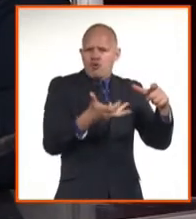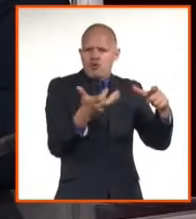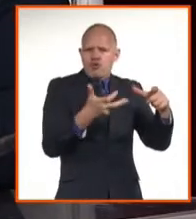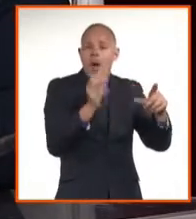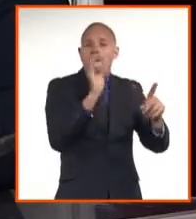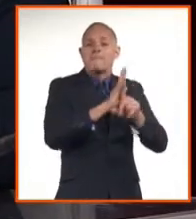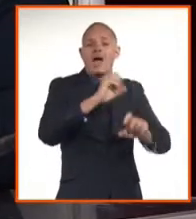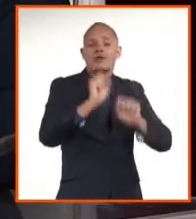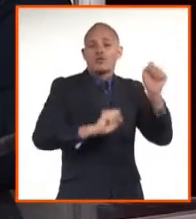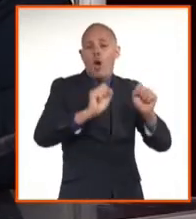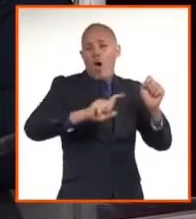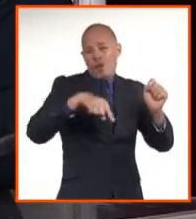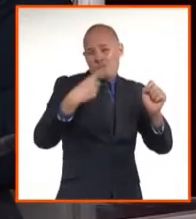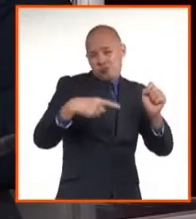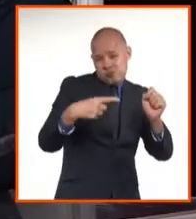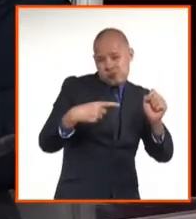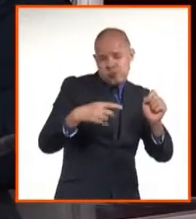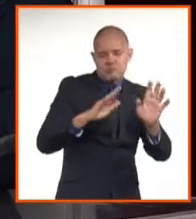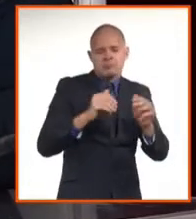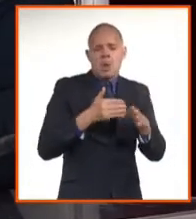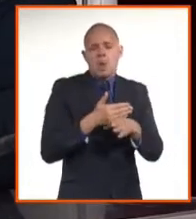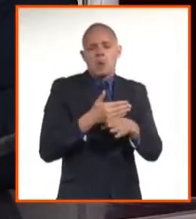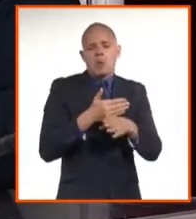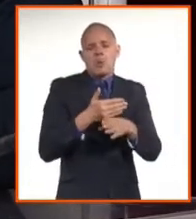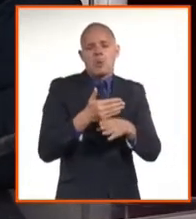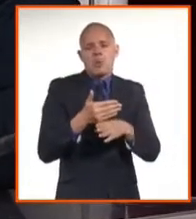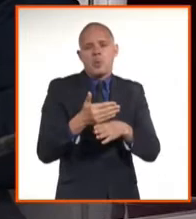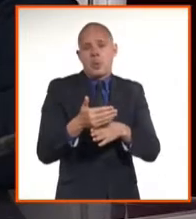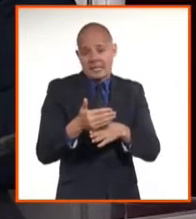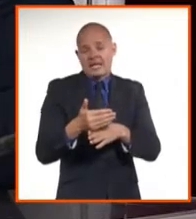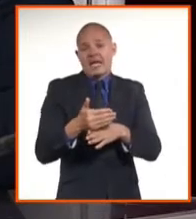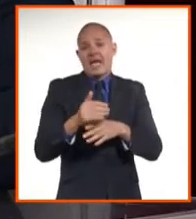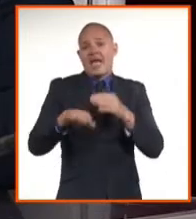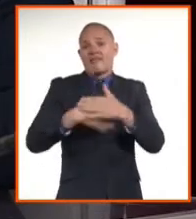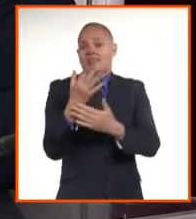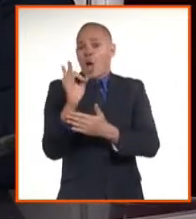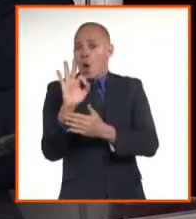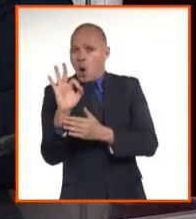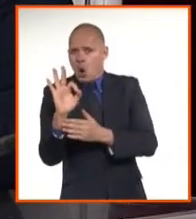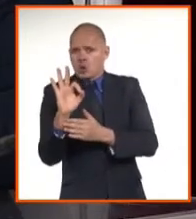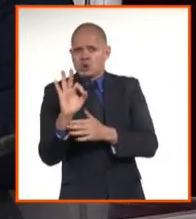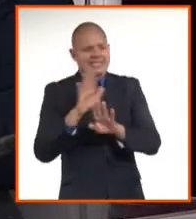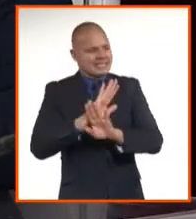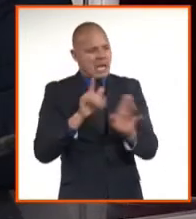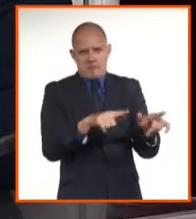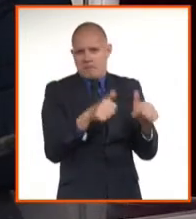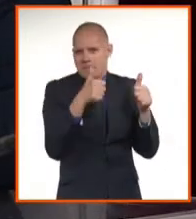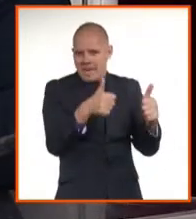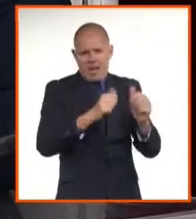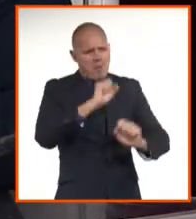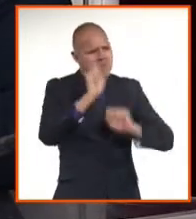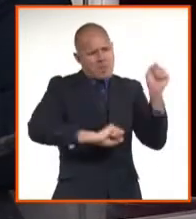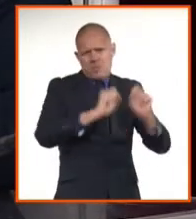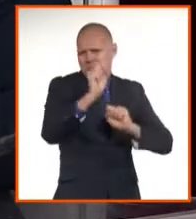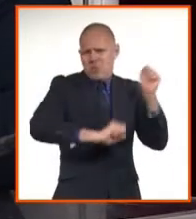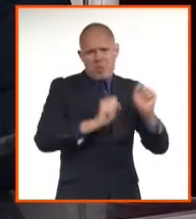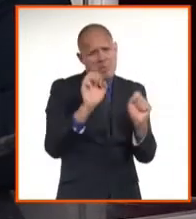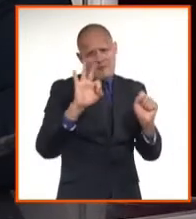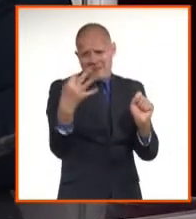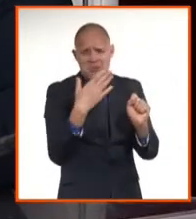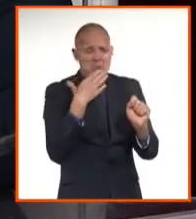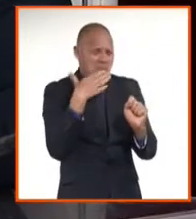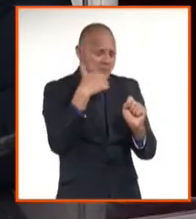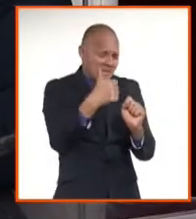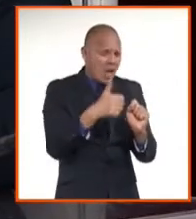turbina. Y el día 8 de julio, la turbina logra alcanzar las 3.600 revoluciones, de